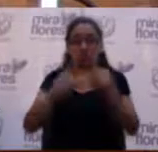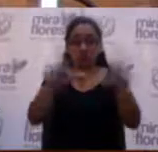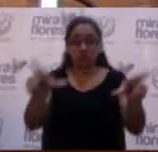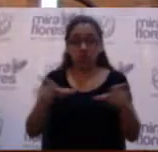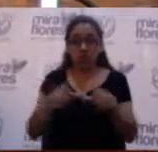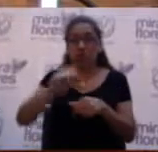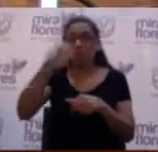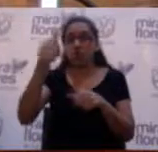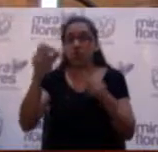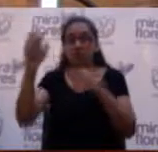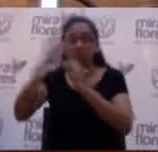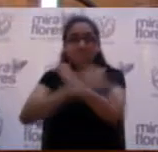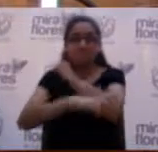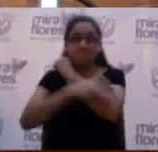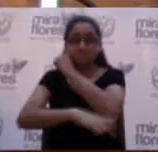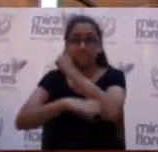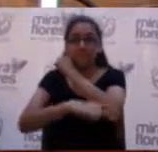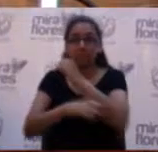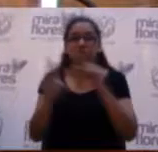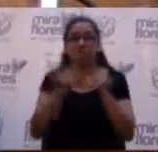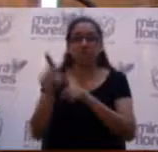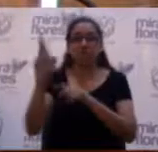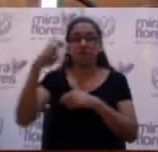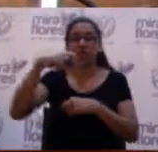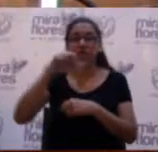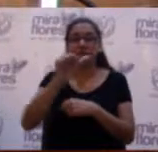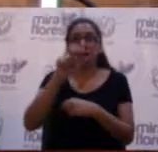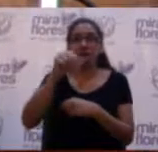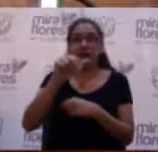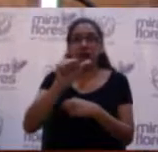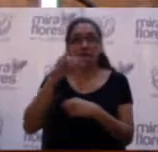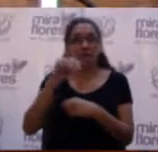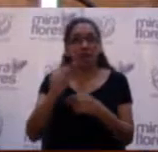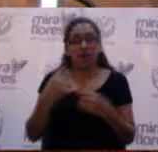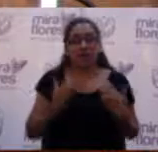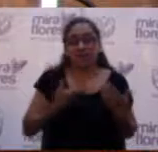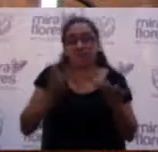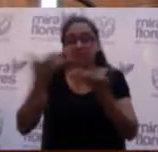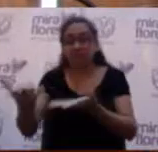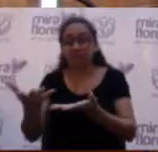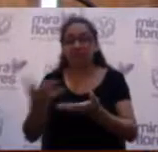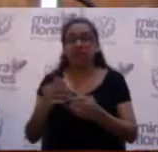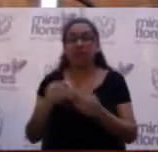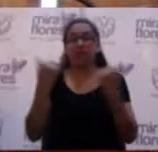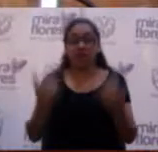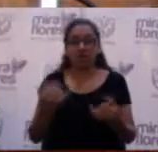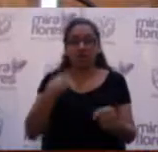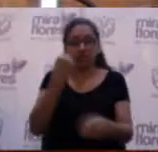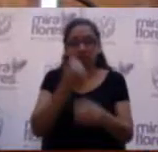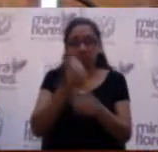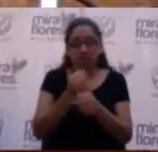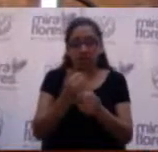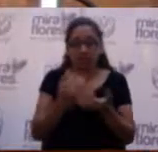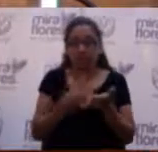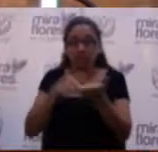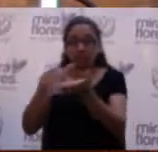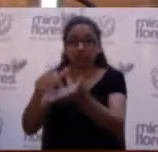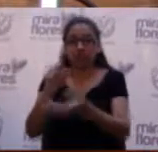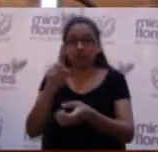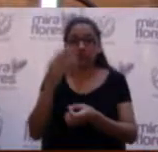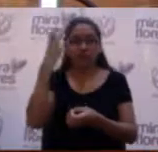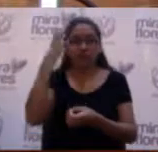otro país, ¿no? En ese sentido, Panamá nos invitó a la ciudad de David a poder demostrar el trabajo que venimos desarrollando. Y créanme que ha sido una